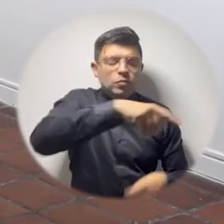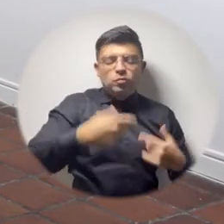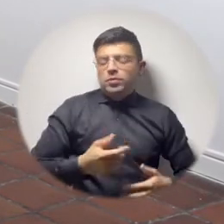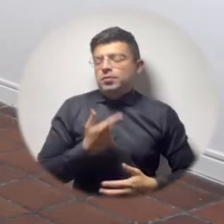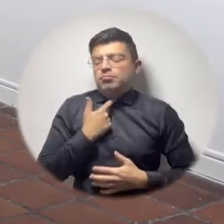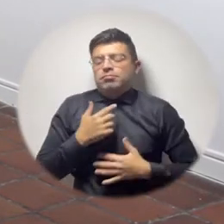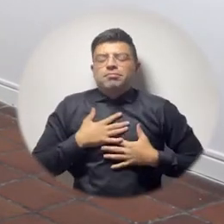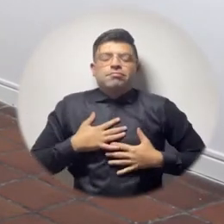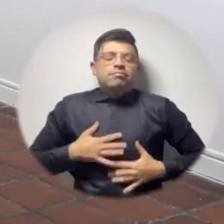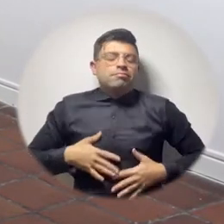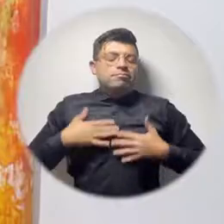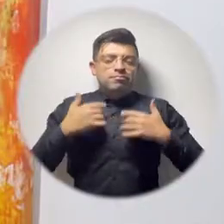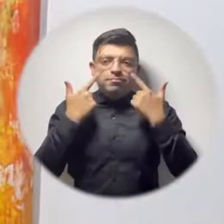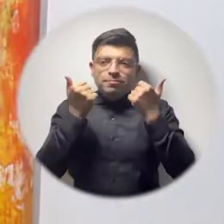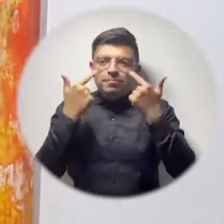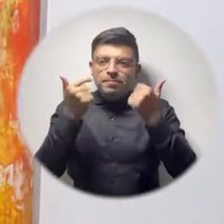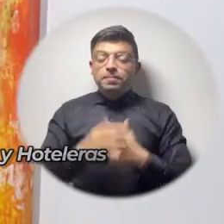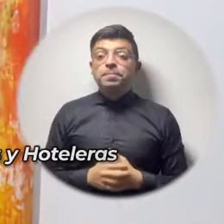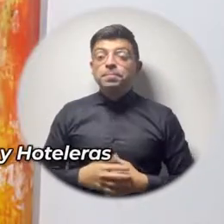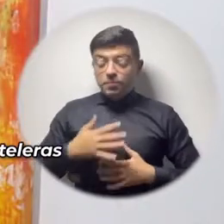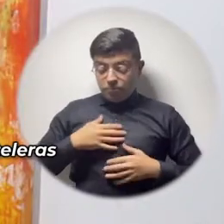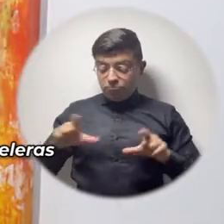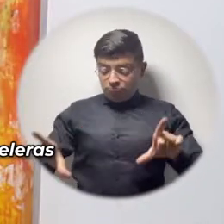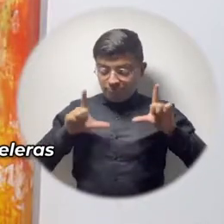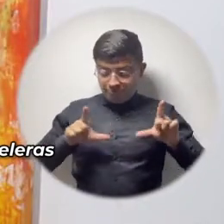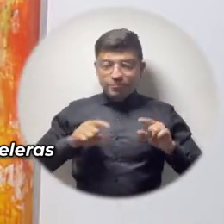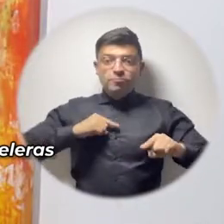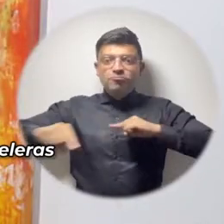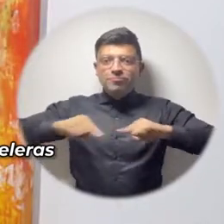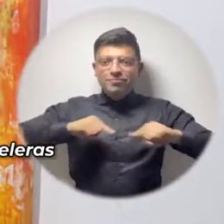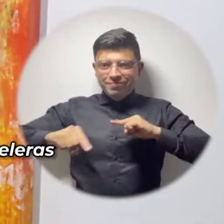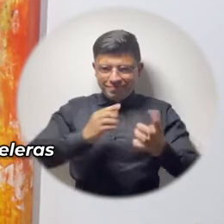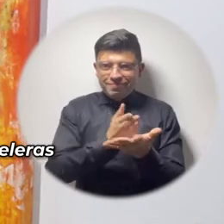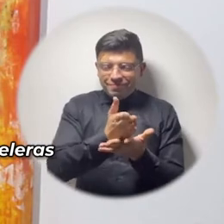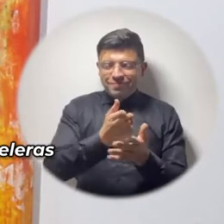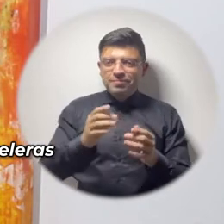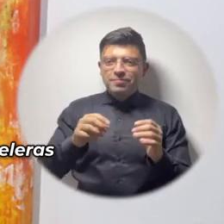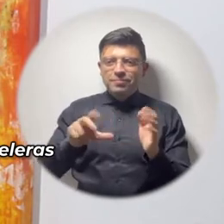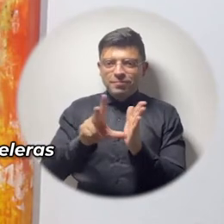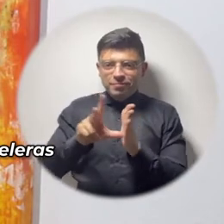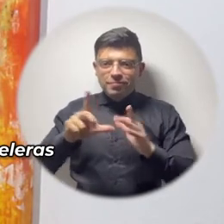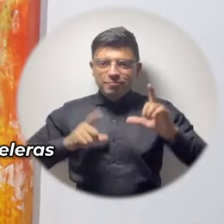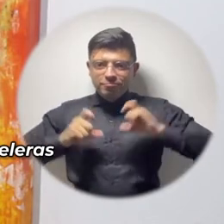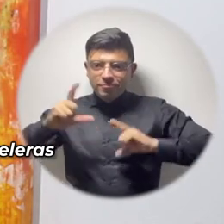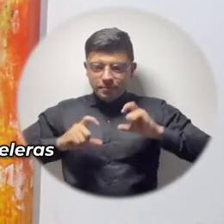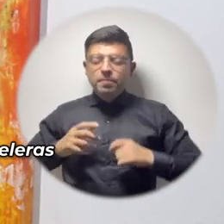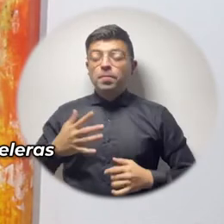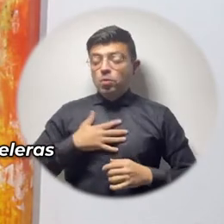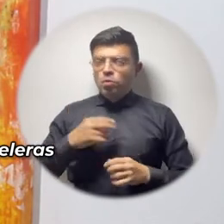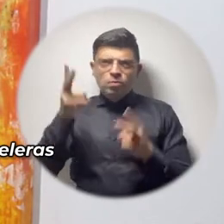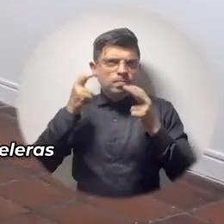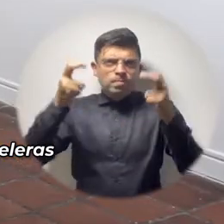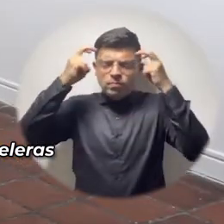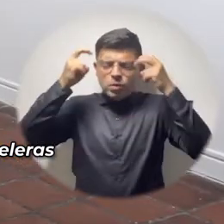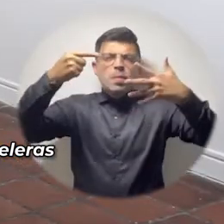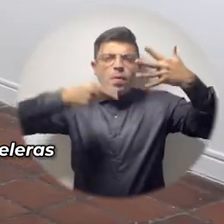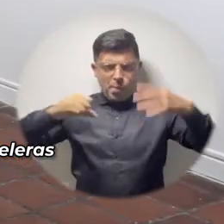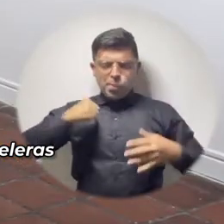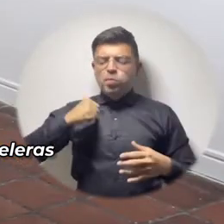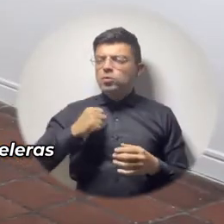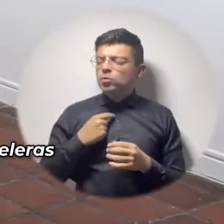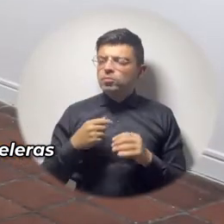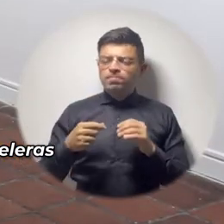es un placer. Como egresada del programa de administración hotelera, creo que tengo todos los conocimientos para ser